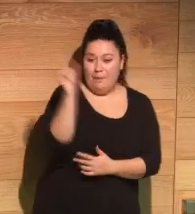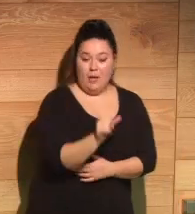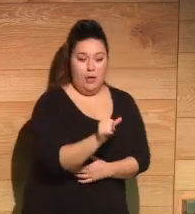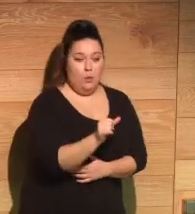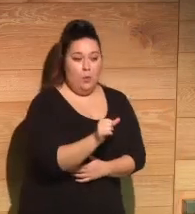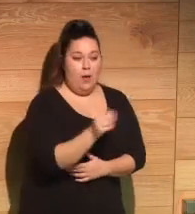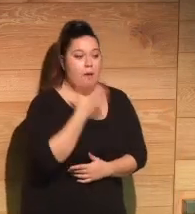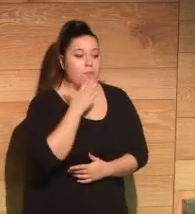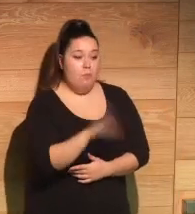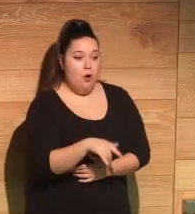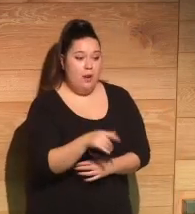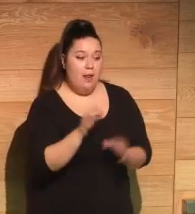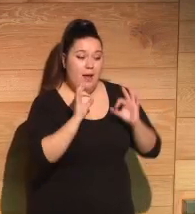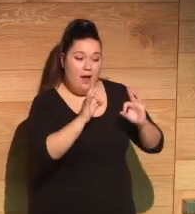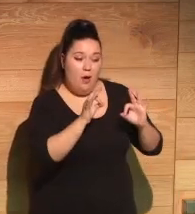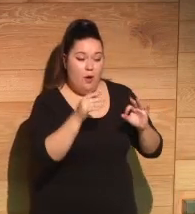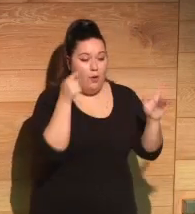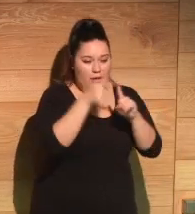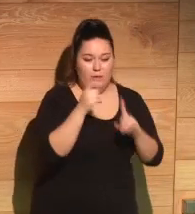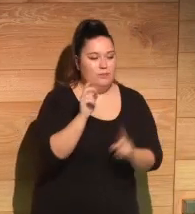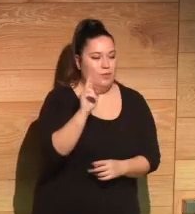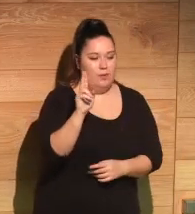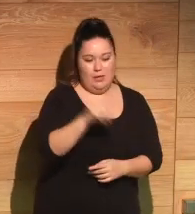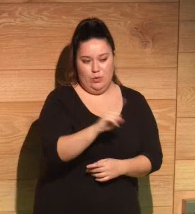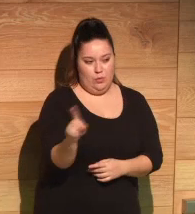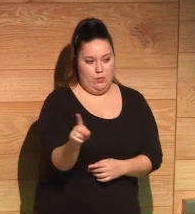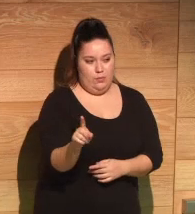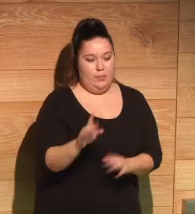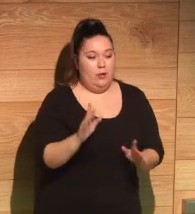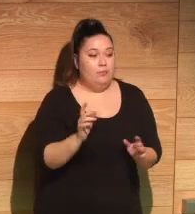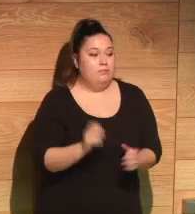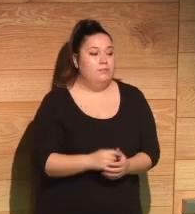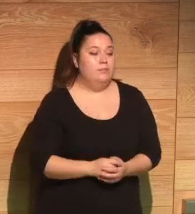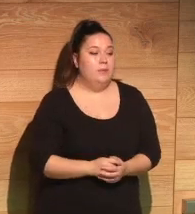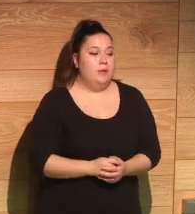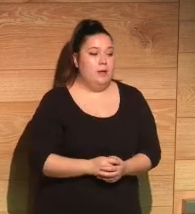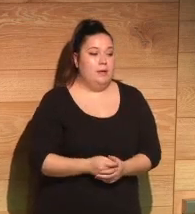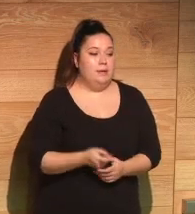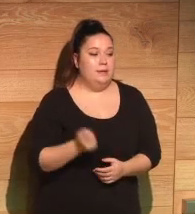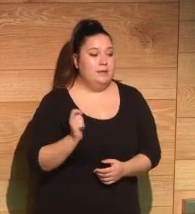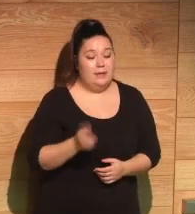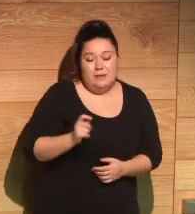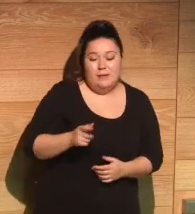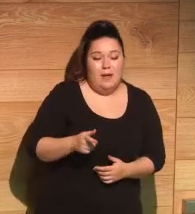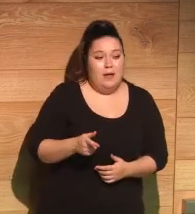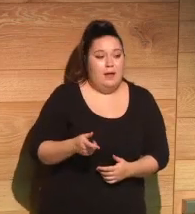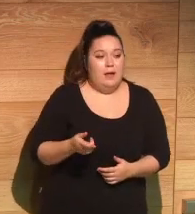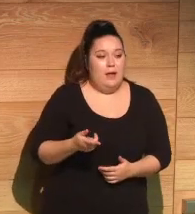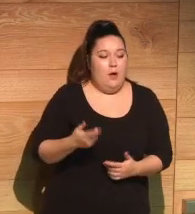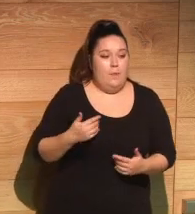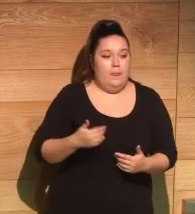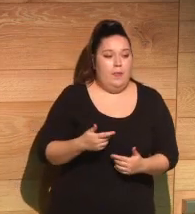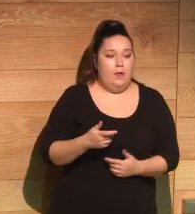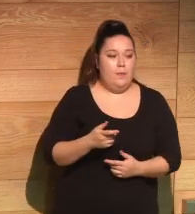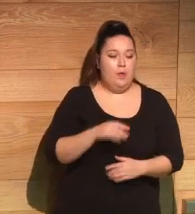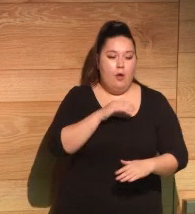que ser cool, hay que serlo a veces, hay personas que lo pueden ser siempre, pero sí que creo que hablar quitándose de encima esa obligación, que es lo